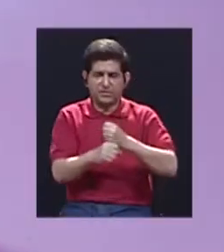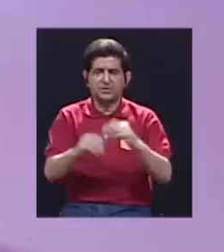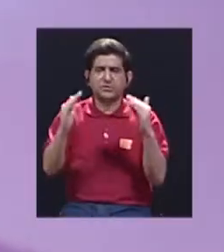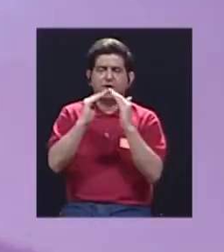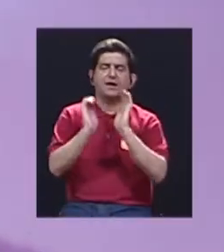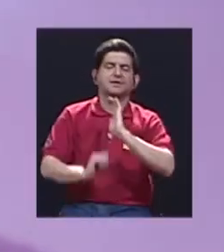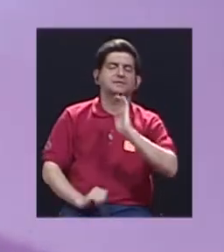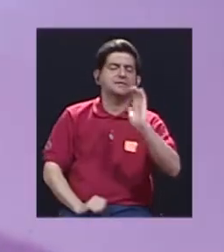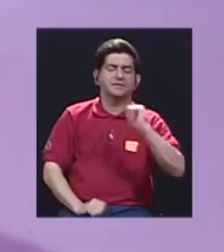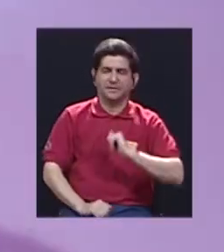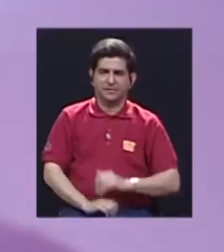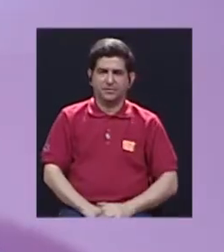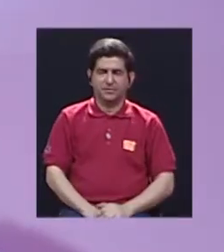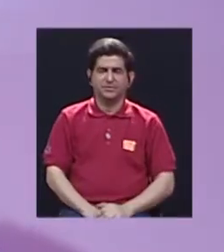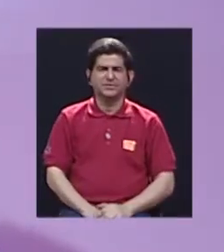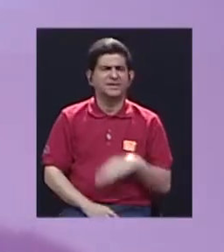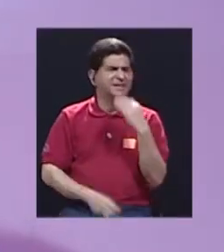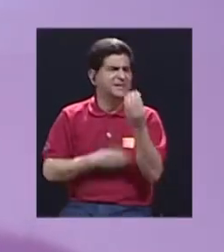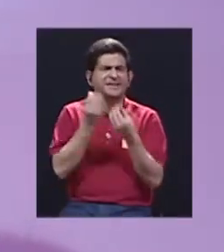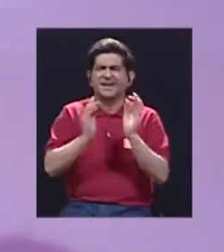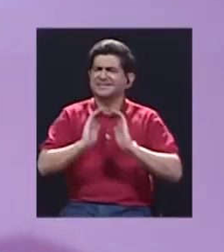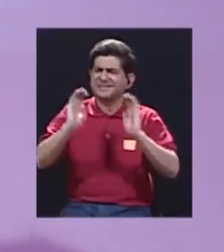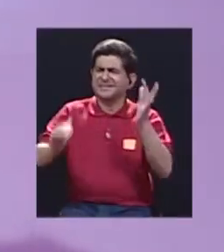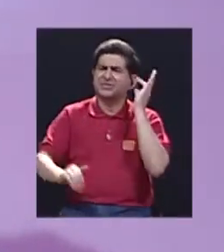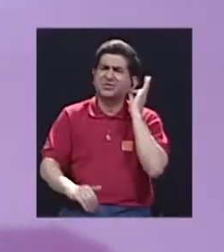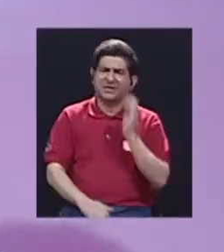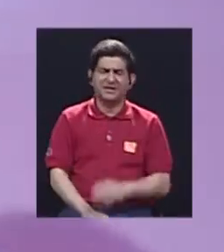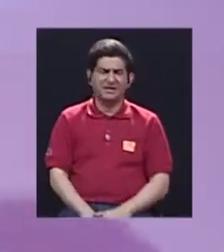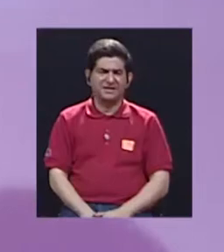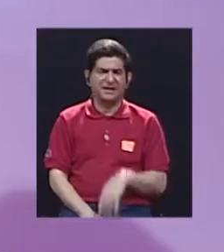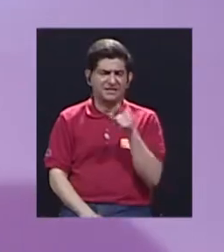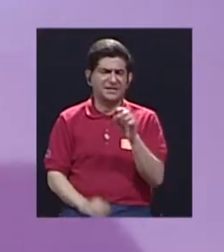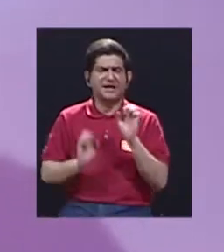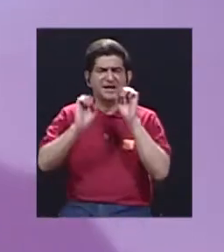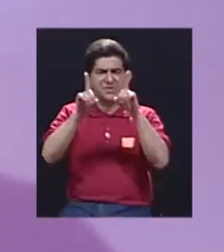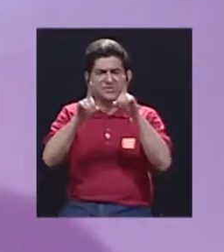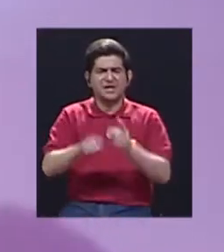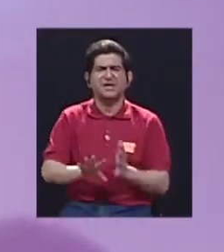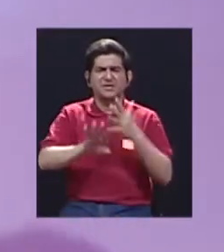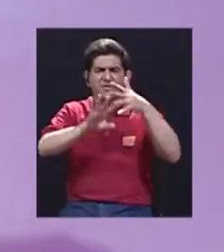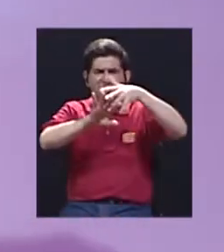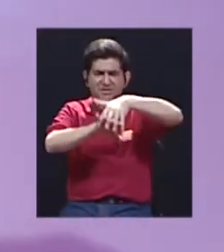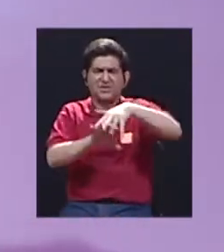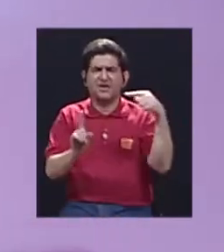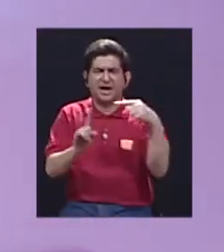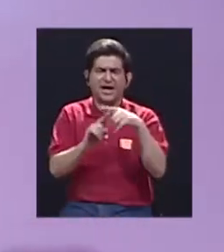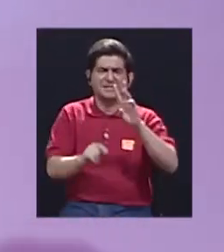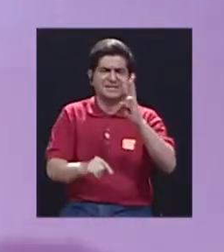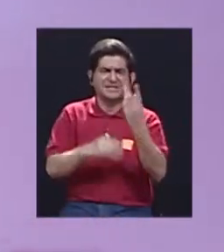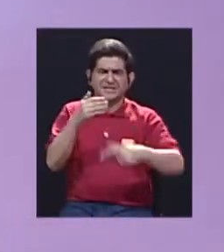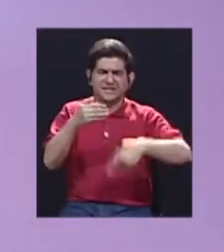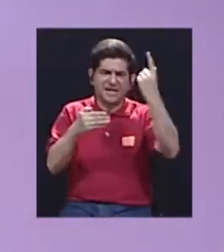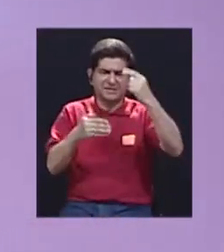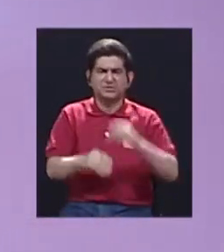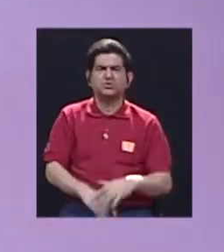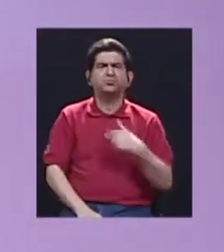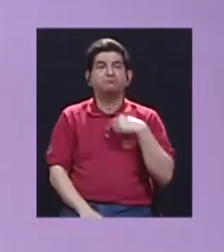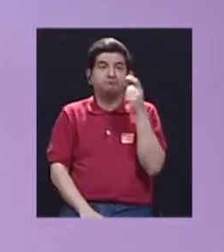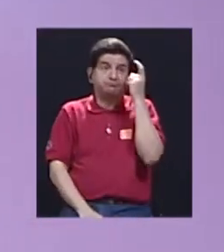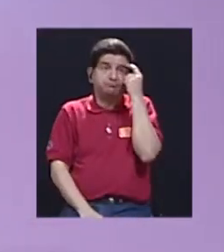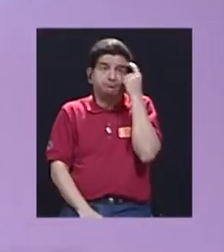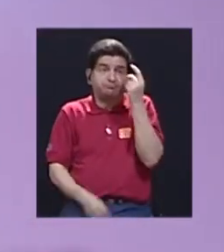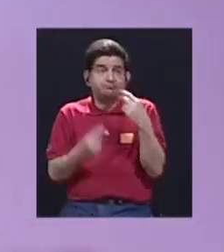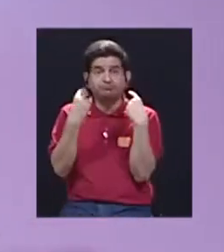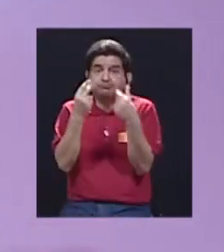los Niños a que, ¿qué podemos hacer con las niñas? Que de ellos les dan educación integral hasta sexto grado. Y yo les dije, bueno, por el momento se me ocurre, y